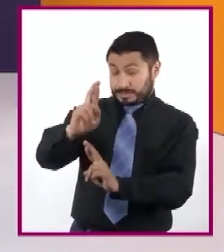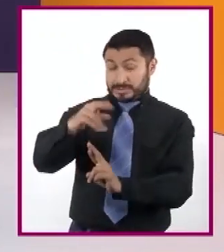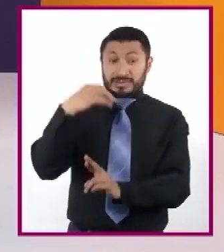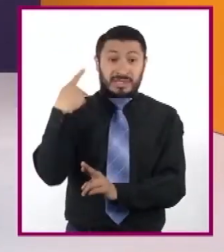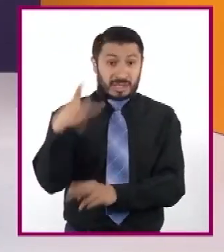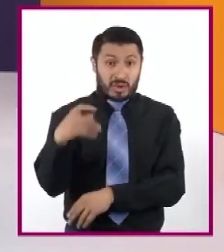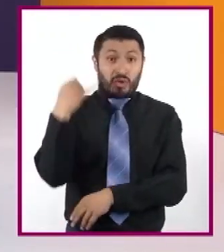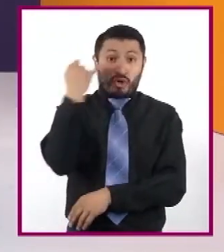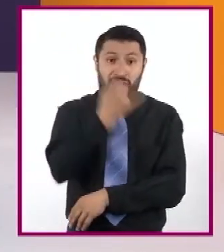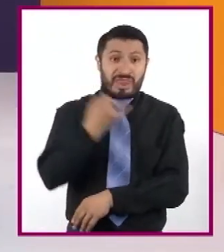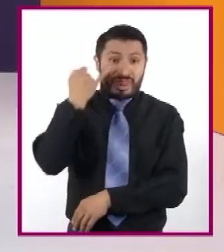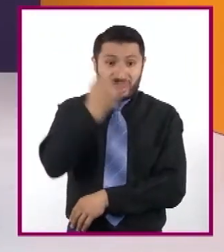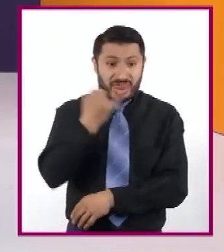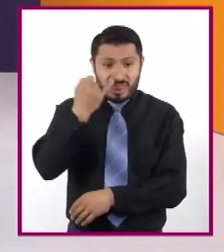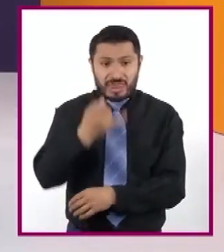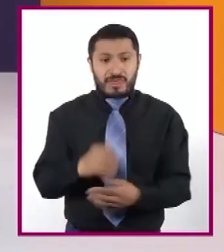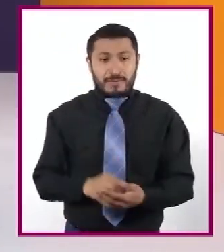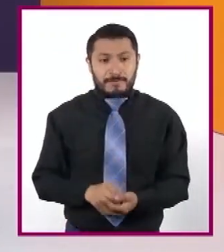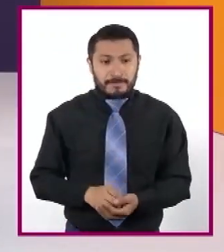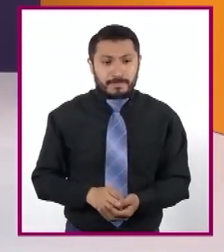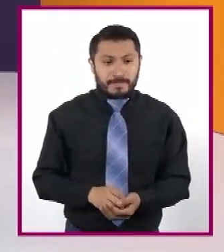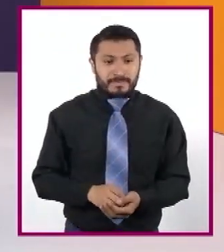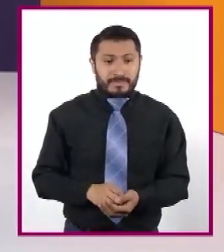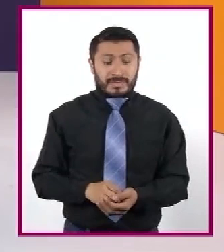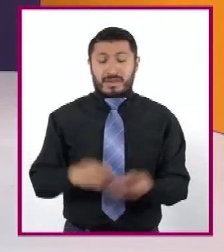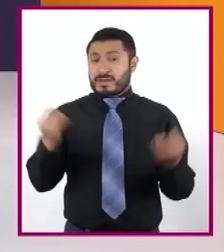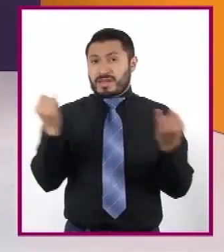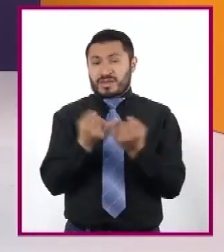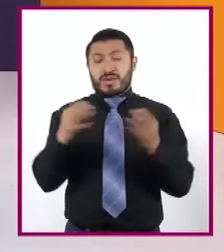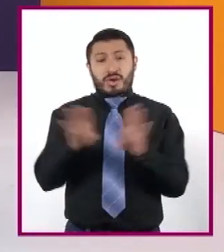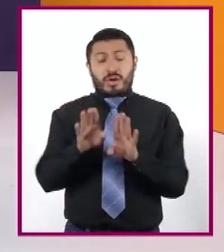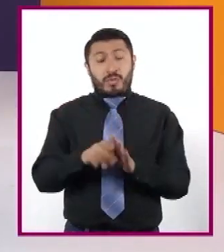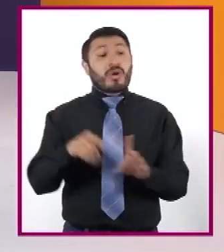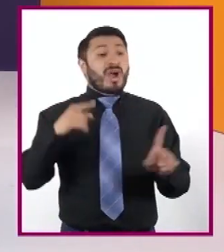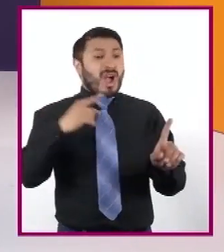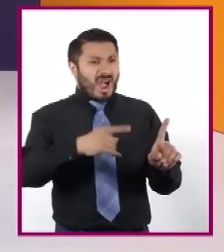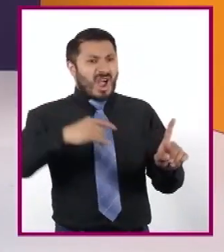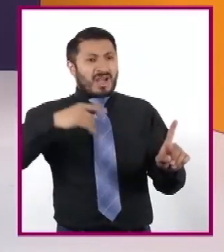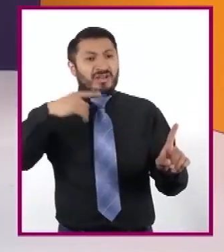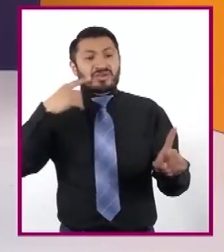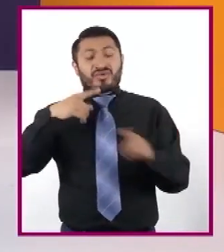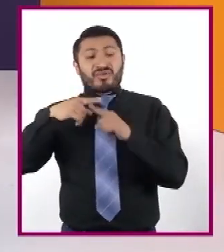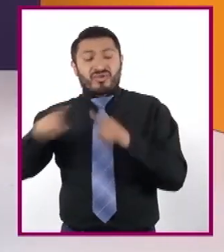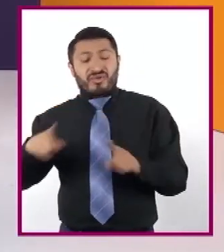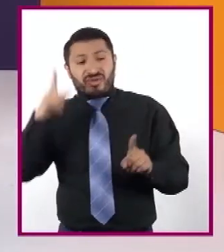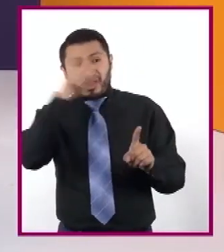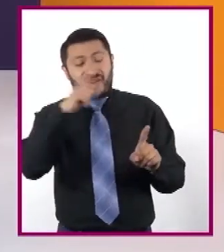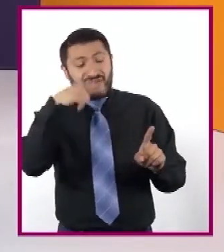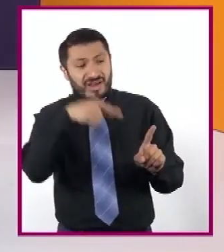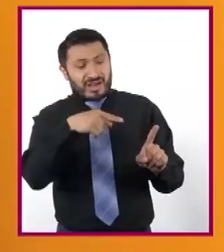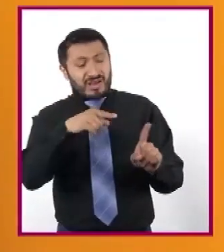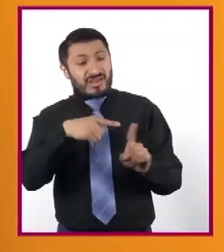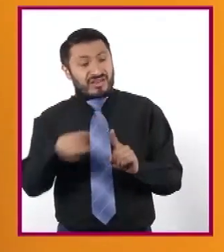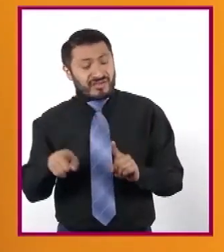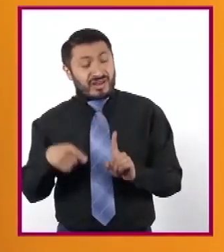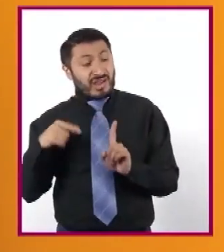manera, si alguien decide burlarse o aislar socialmente a cualquier niño por esas mismas razones, al no asegurarles a